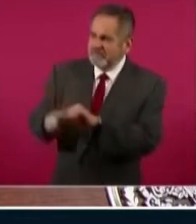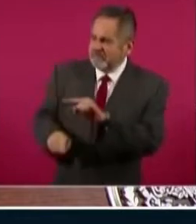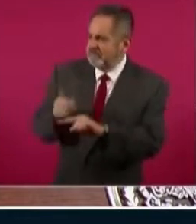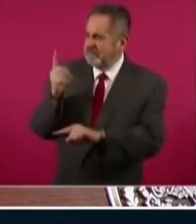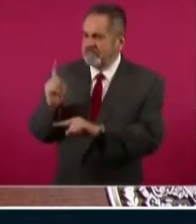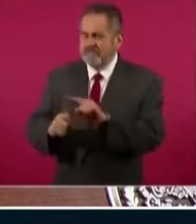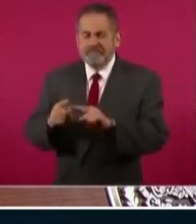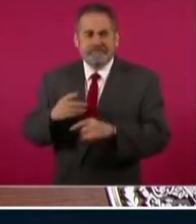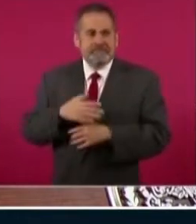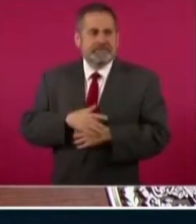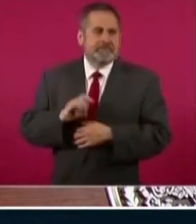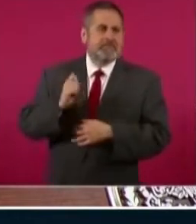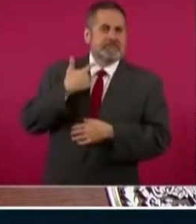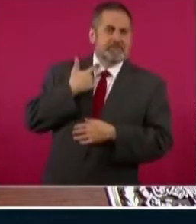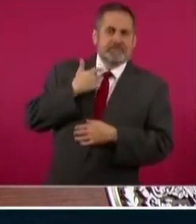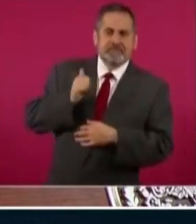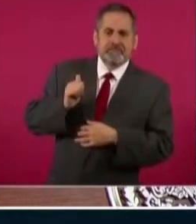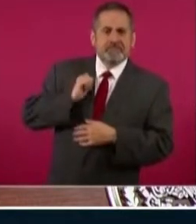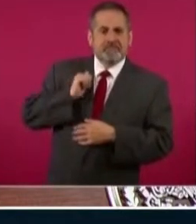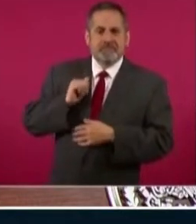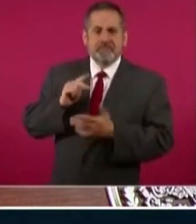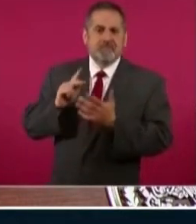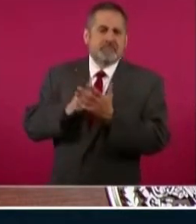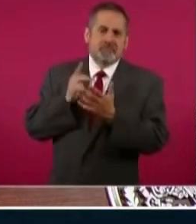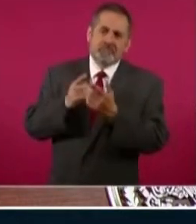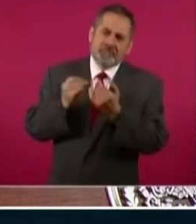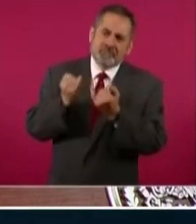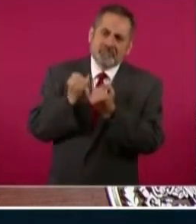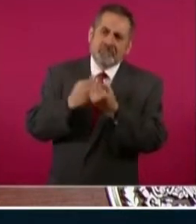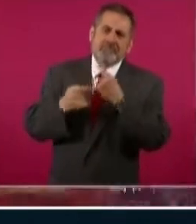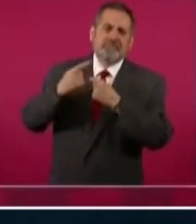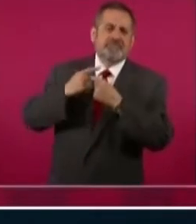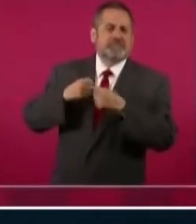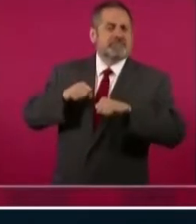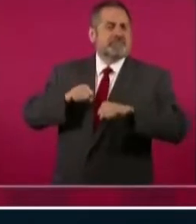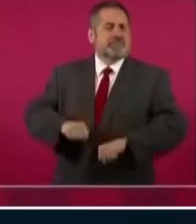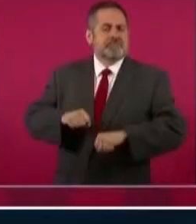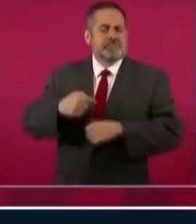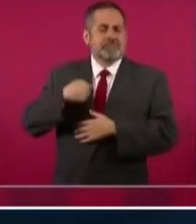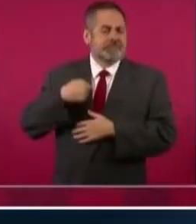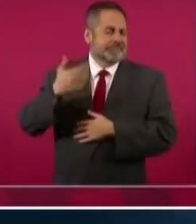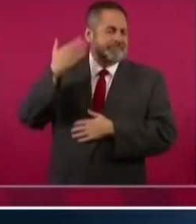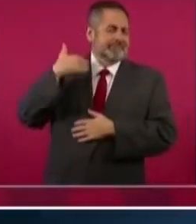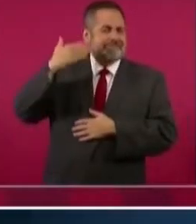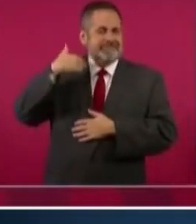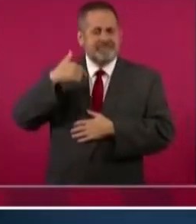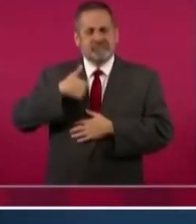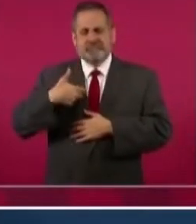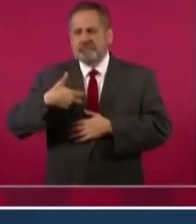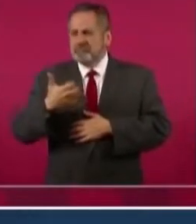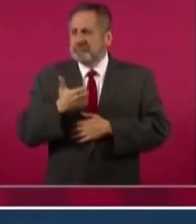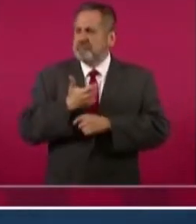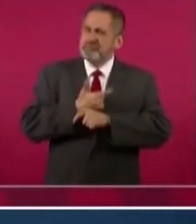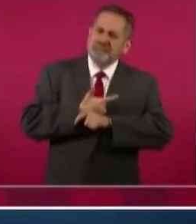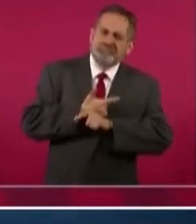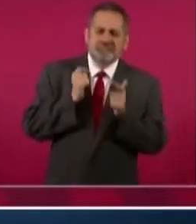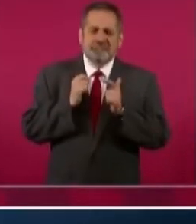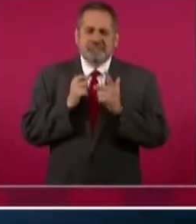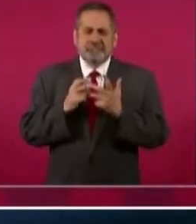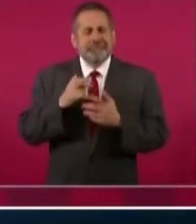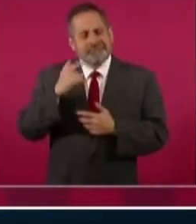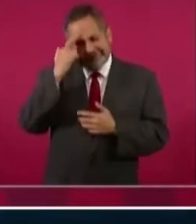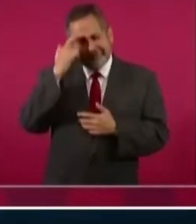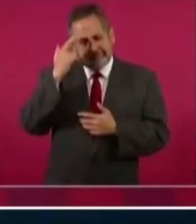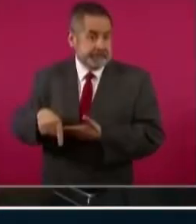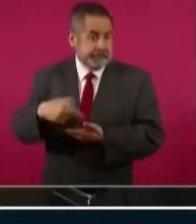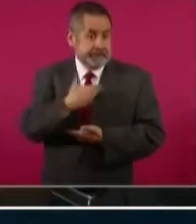yo presumo que el presidente está haciendo todo lo posible por llegar a la